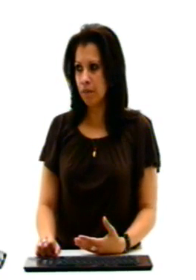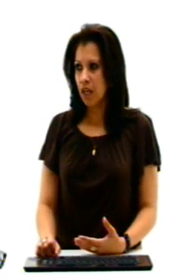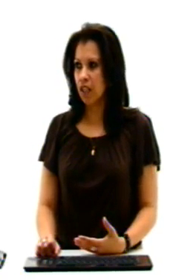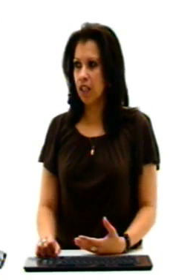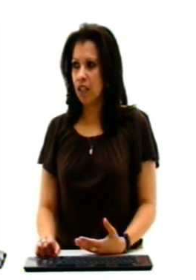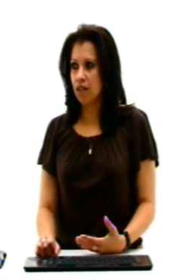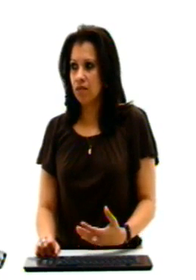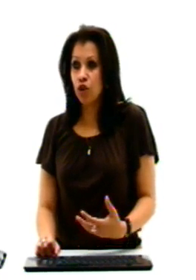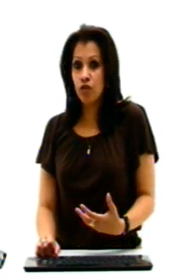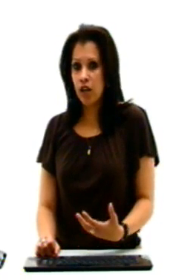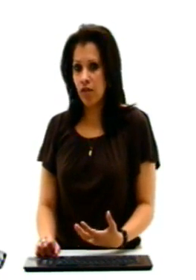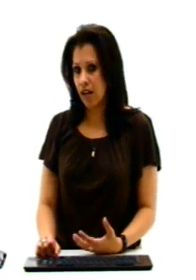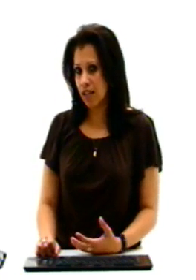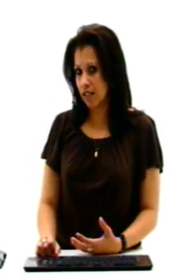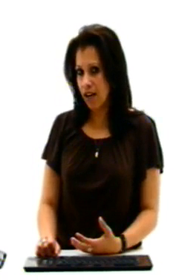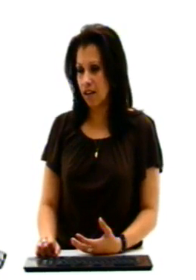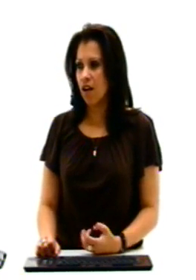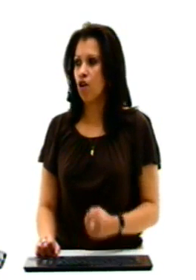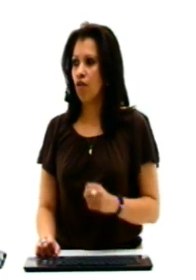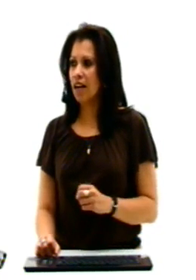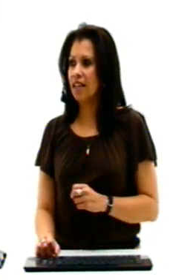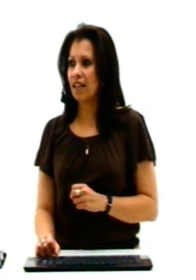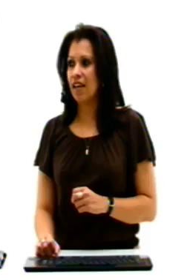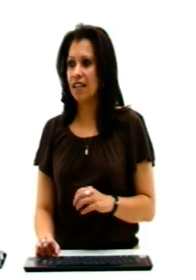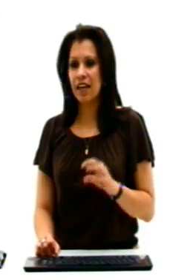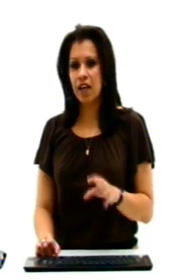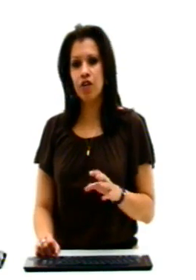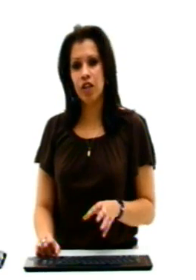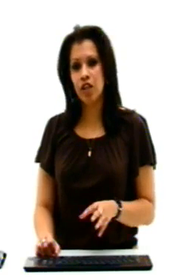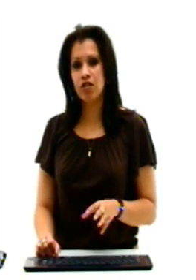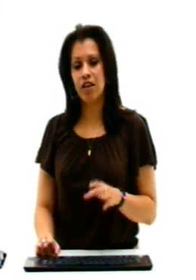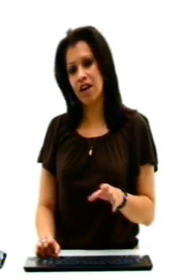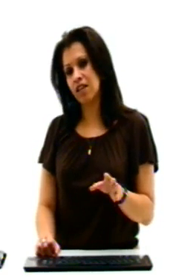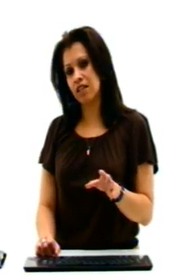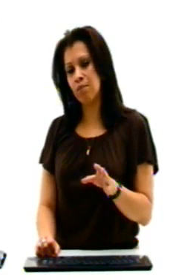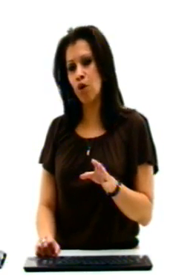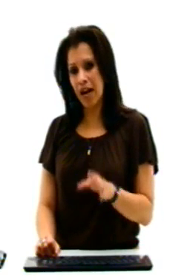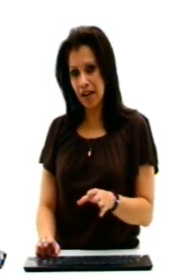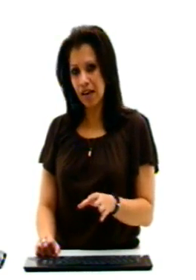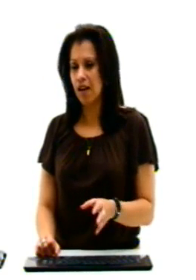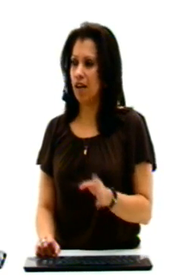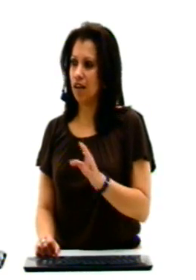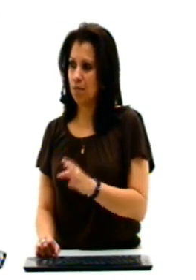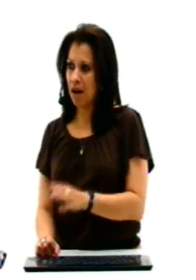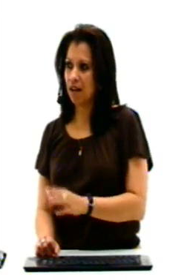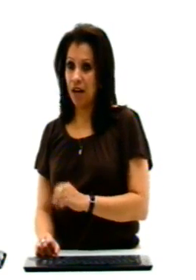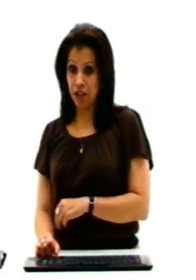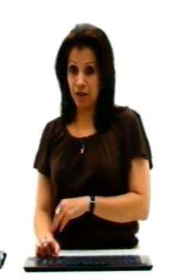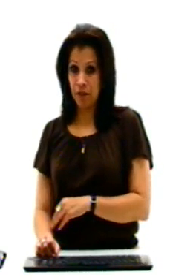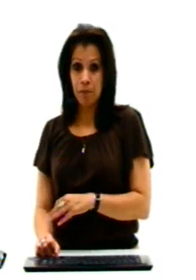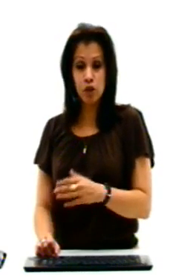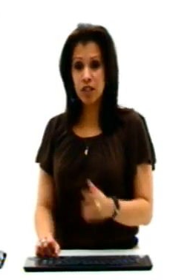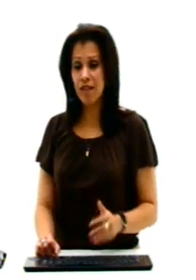mineral Y dónde lo van a extraer lo van a extraer de aquellos ríos que van a desembocar en el mar